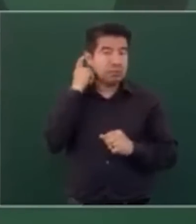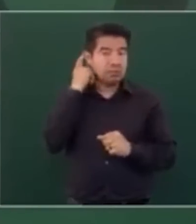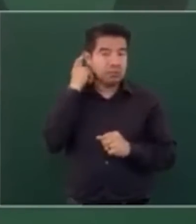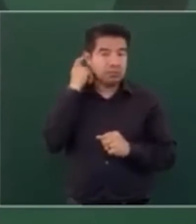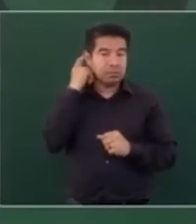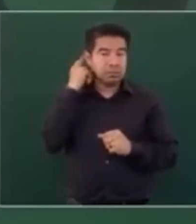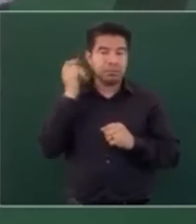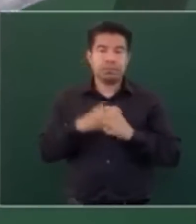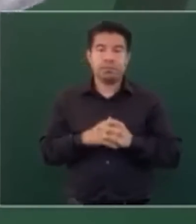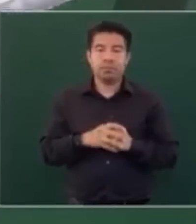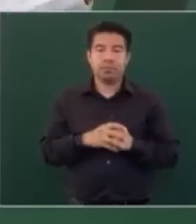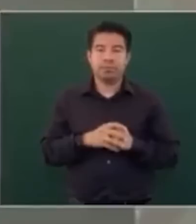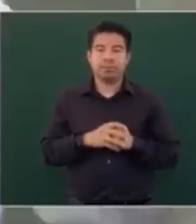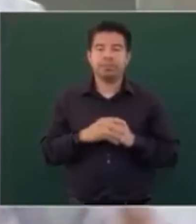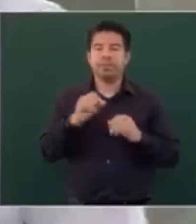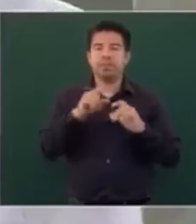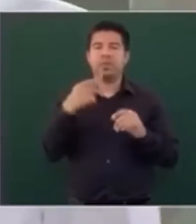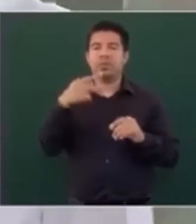Entonces, ¿con qué autoridad moral